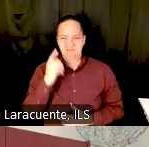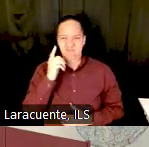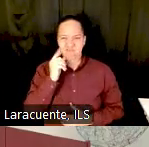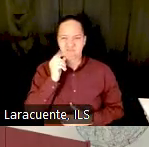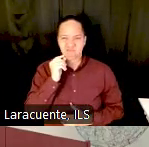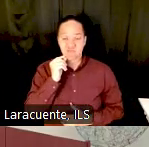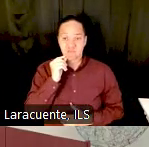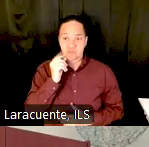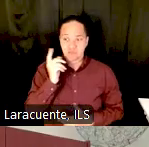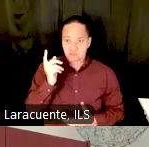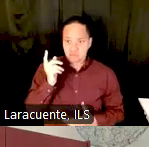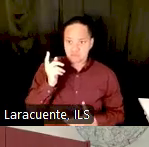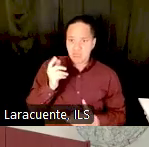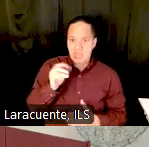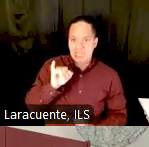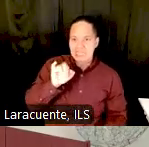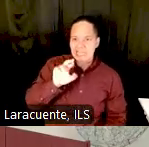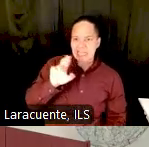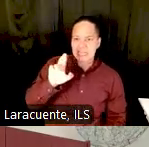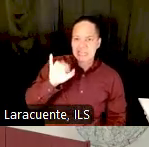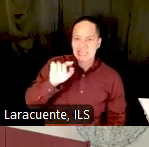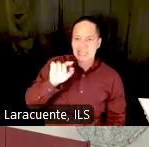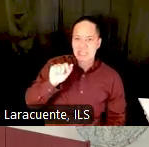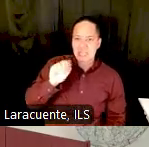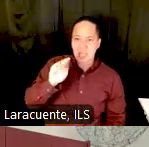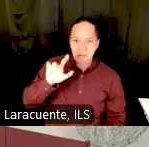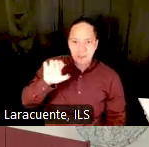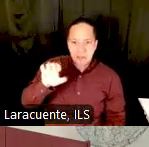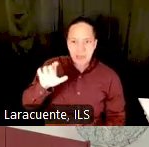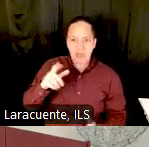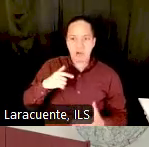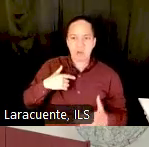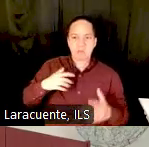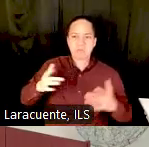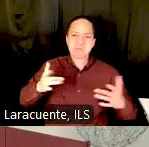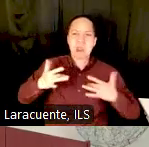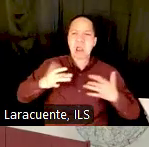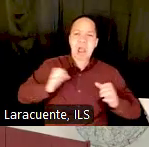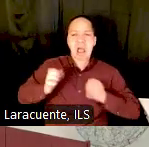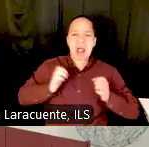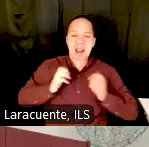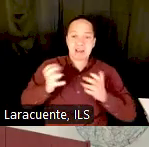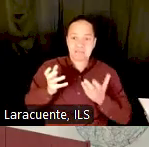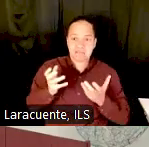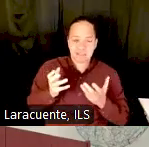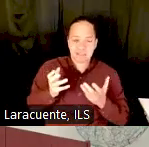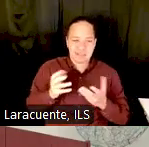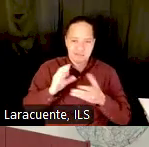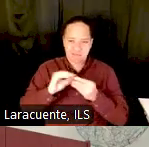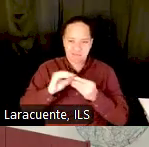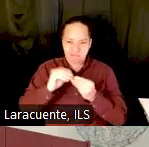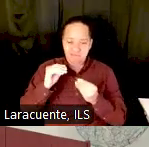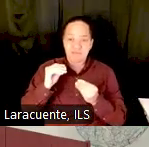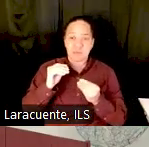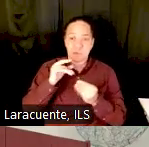está irritable, tengo una rabieta. Tengo una anécdota en una ocasión de un niño